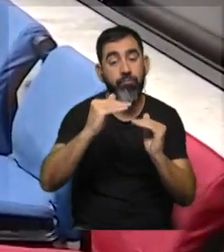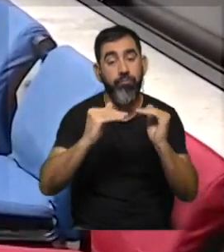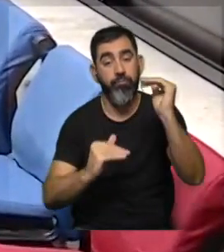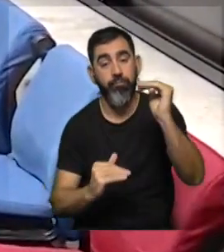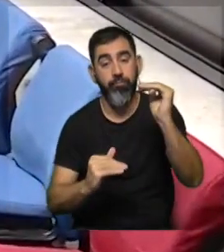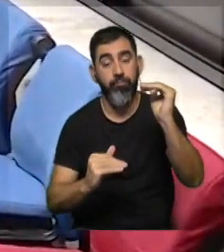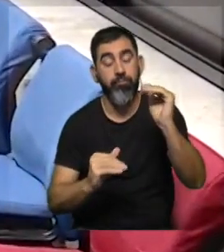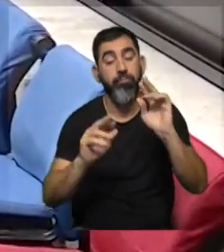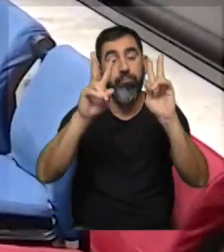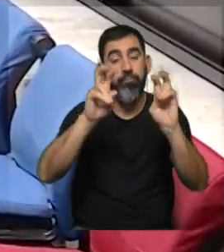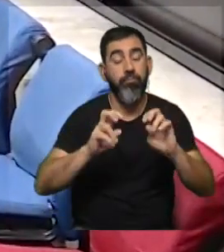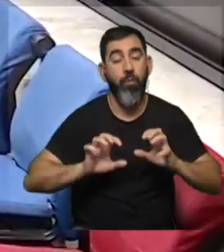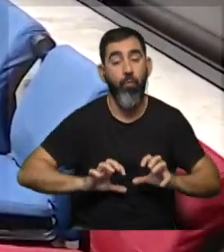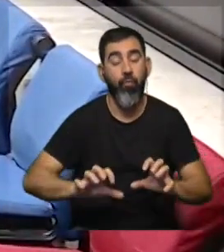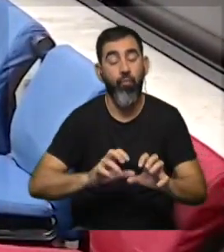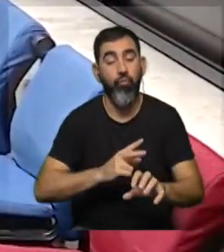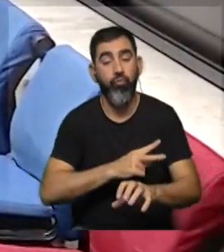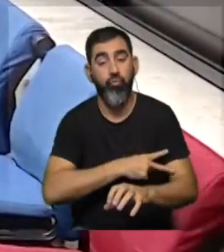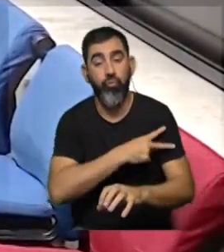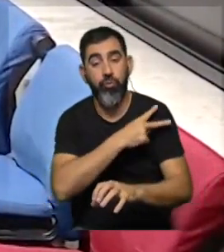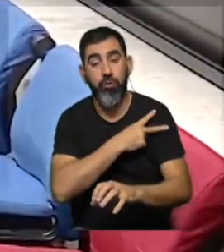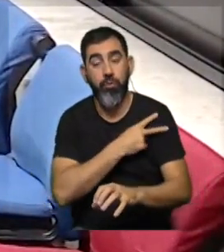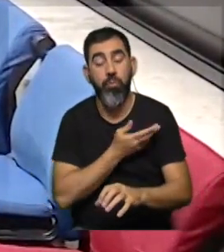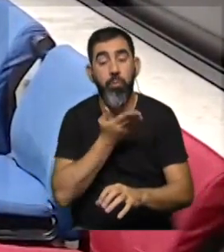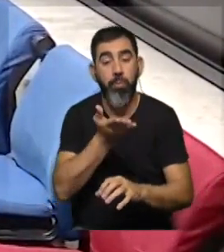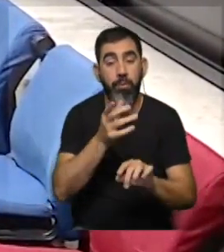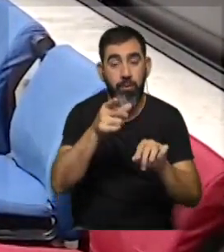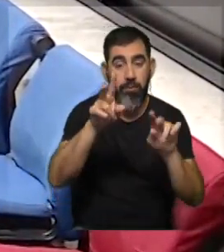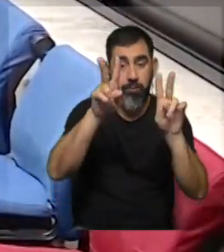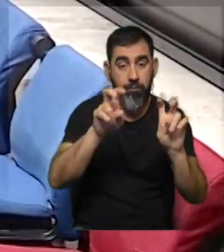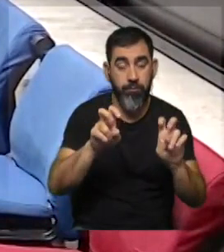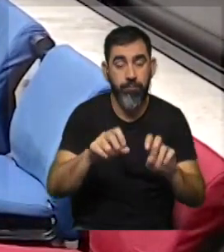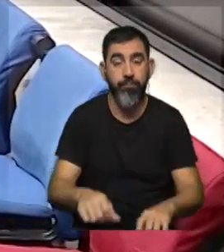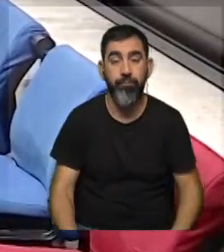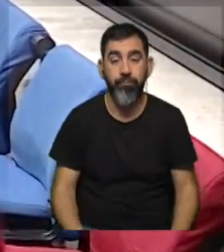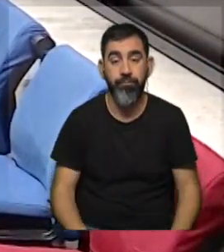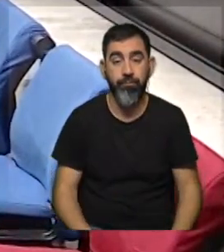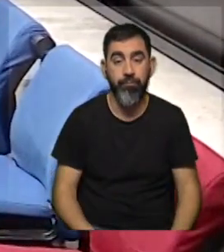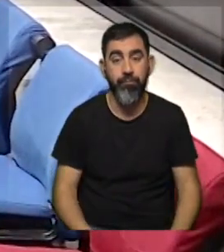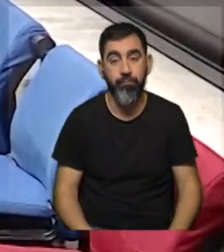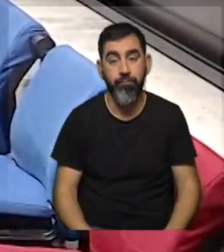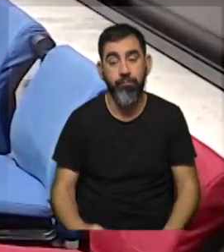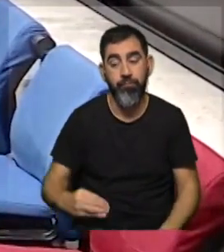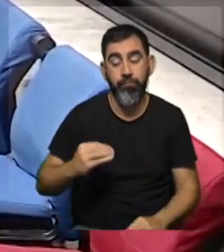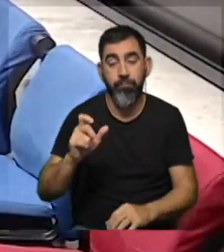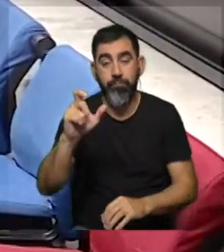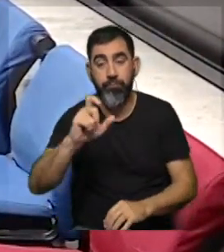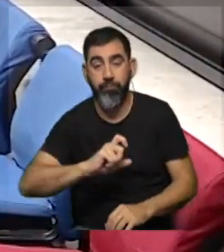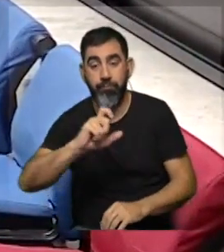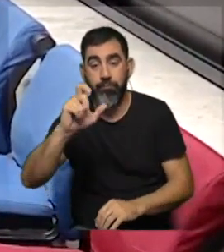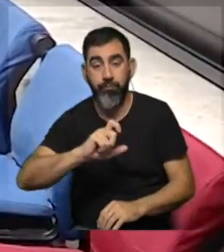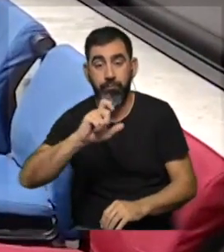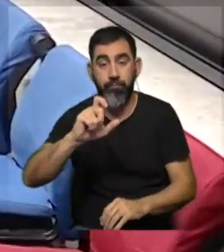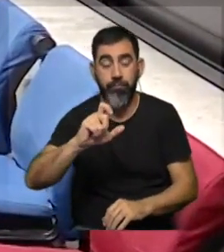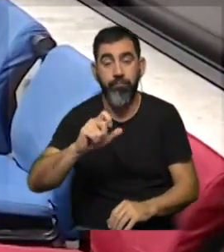en lo que es en la tabla funcional Así que se pide algo para para poder salvar esta esta diferencia que hay